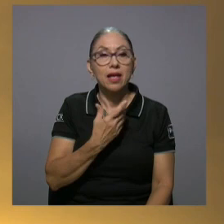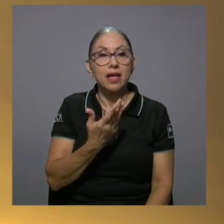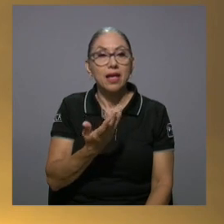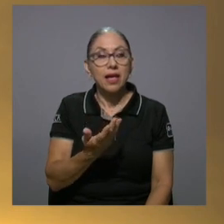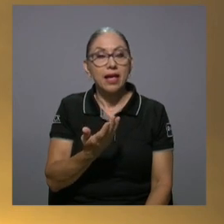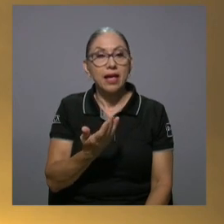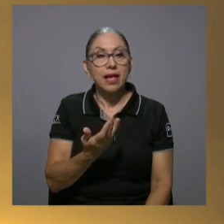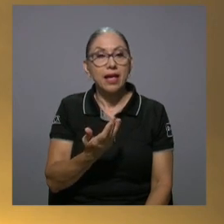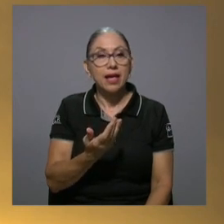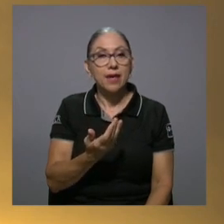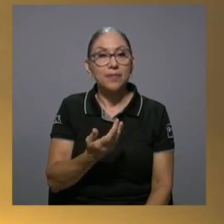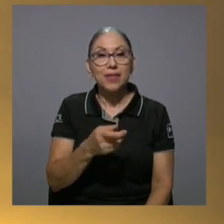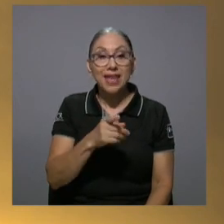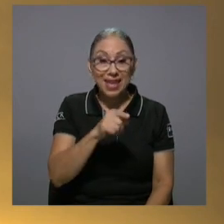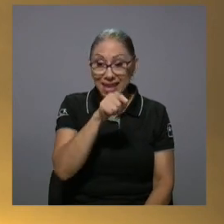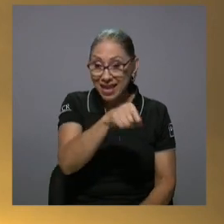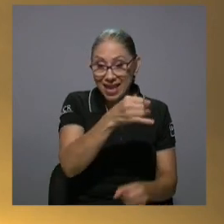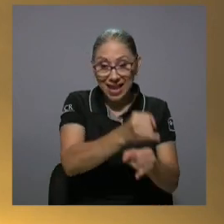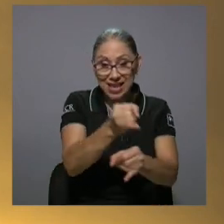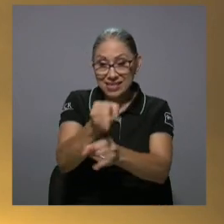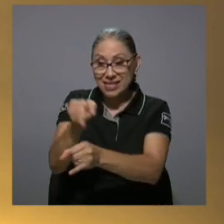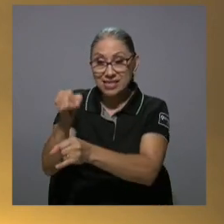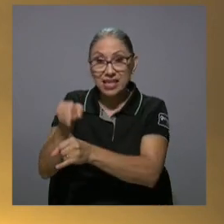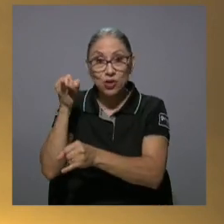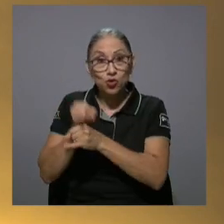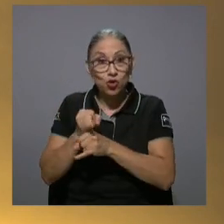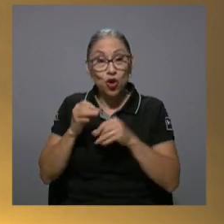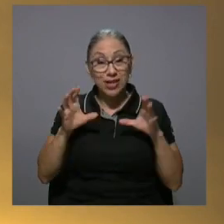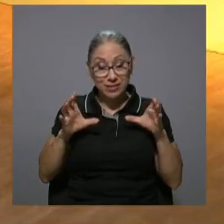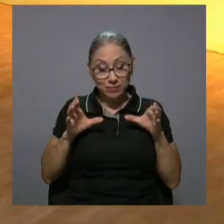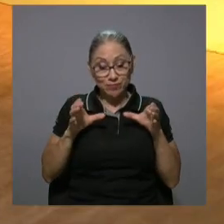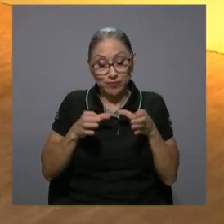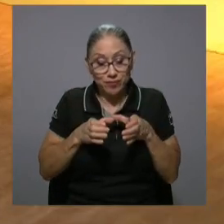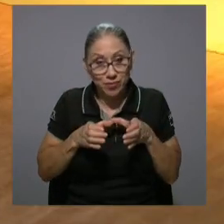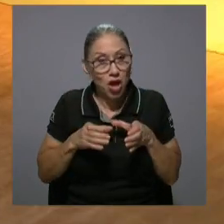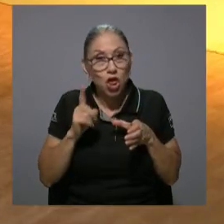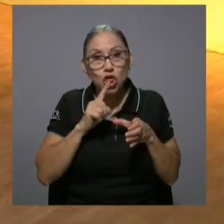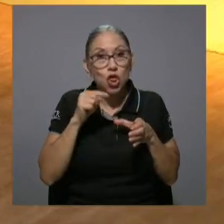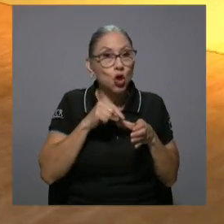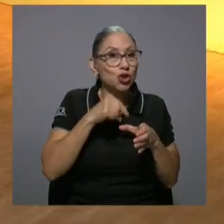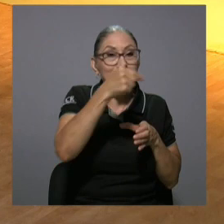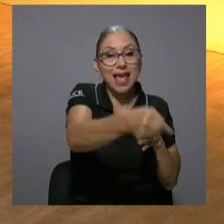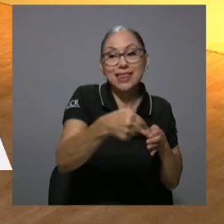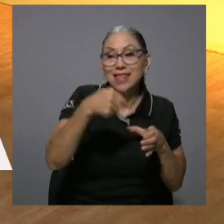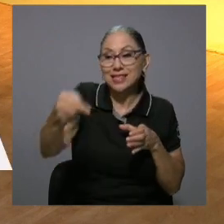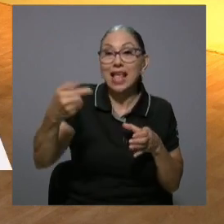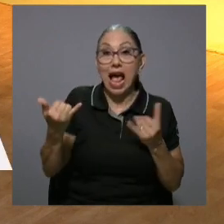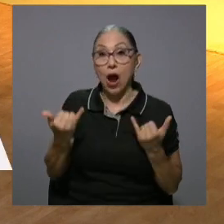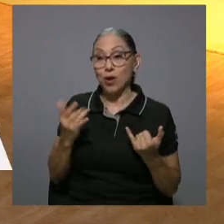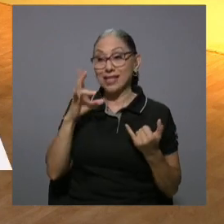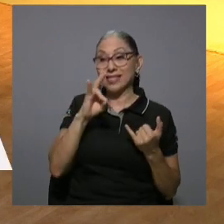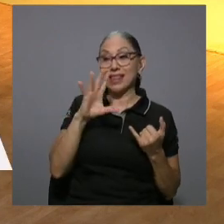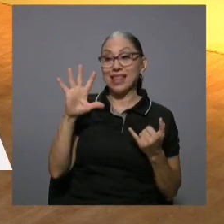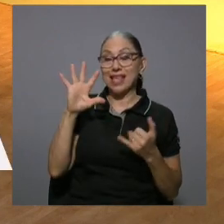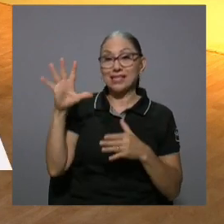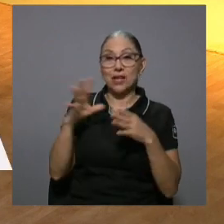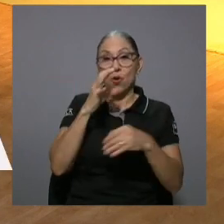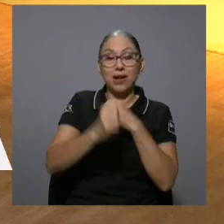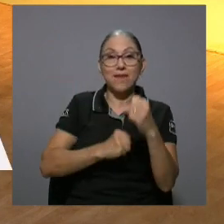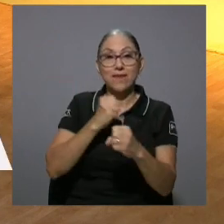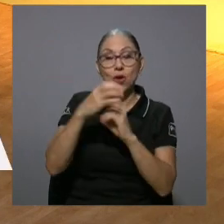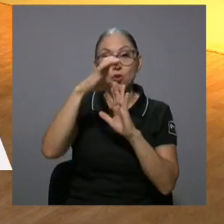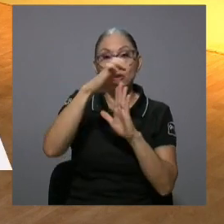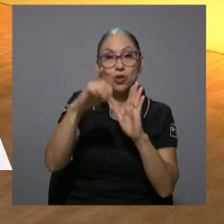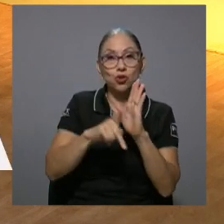instituciones descentralizadas, y estamos en el año del 75 aniversario de la Constitución del 49, que fue la